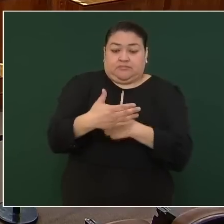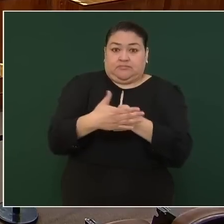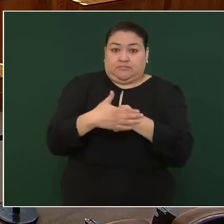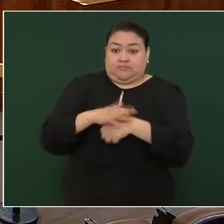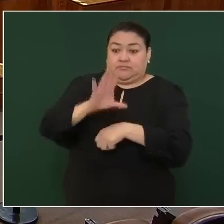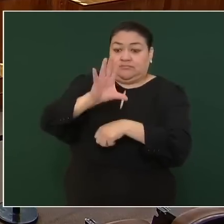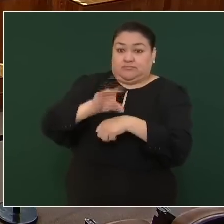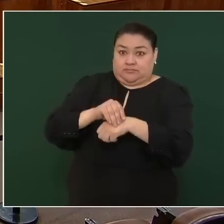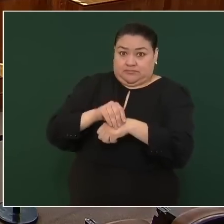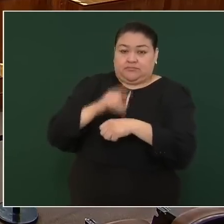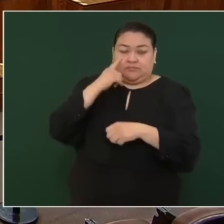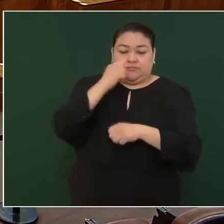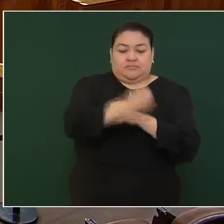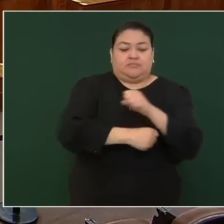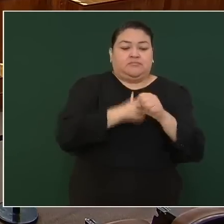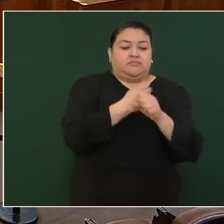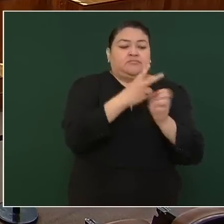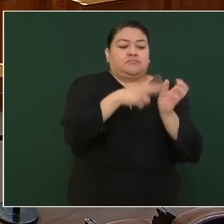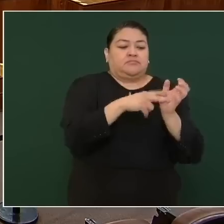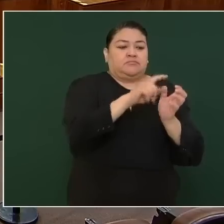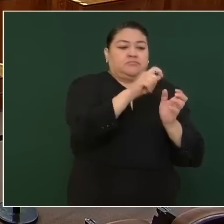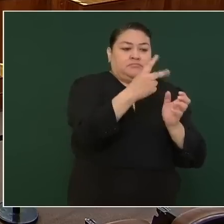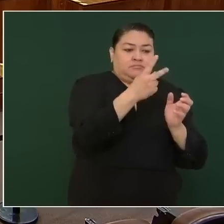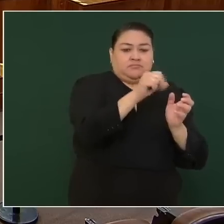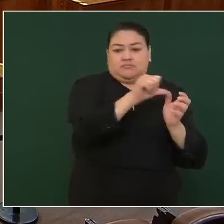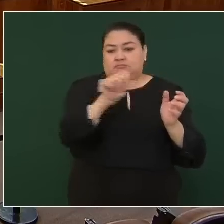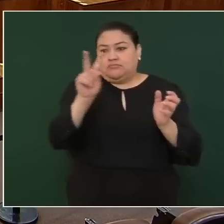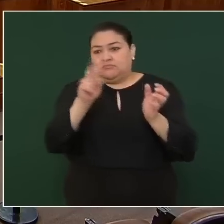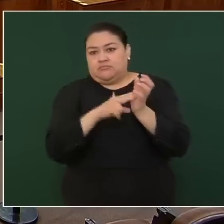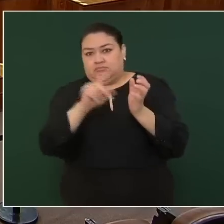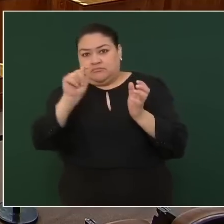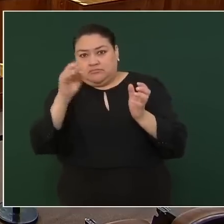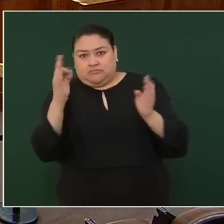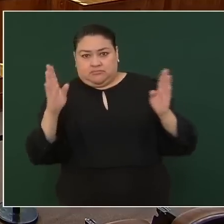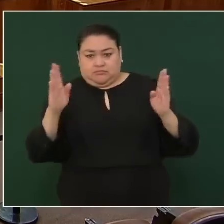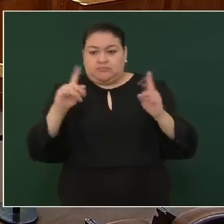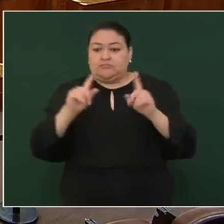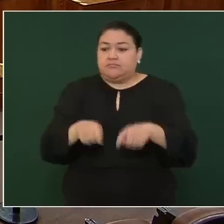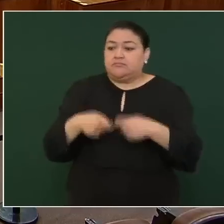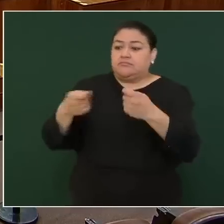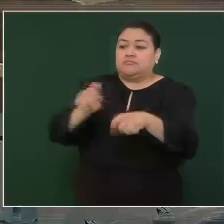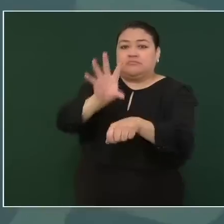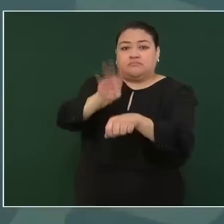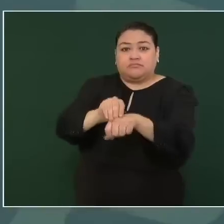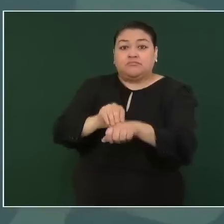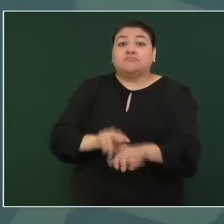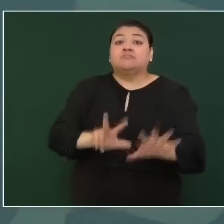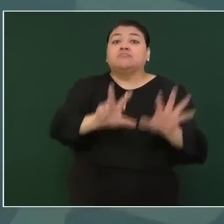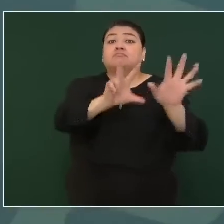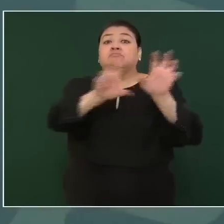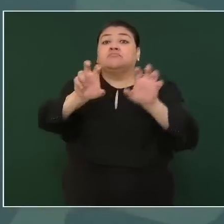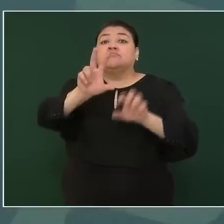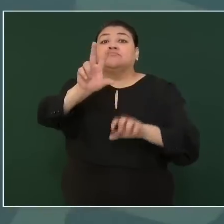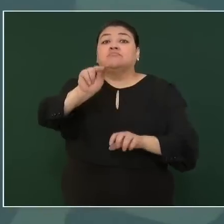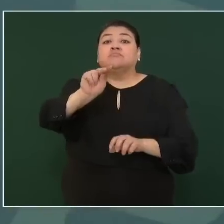otorgar entre 2022 y este año alrededor de